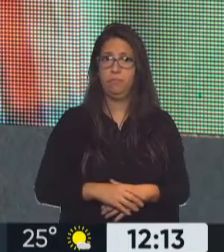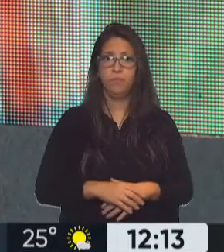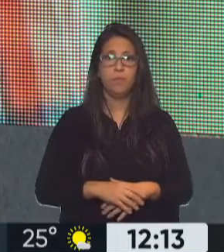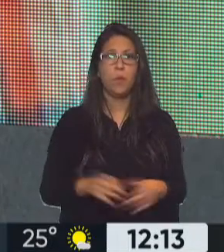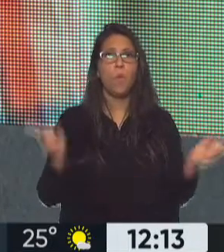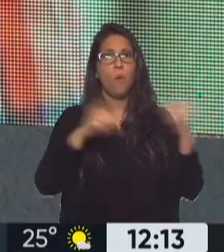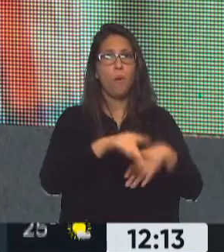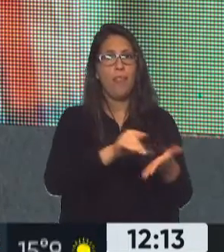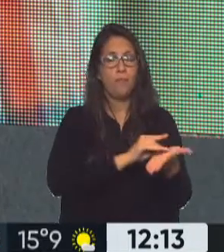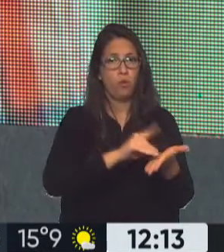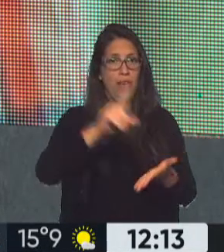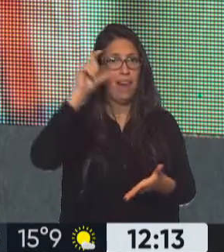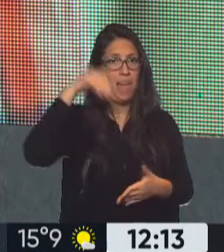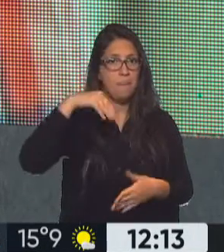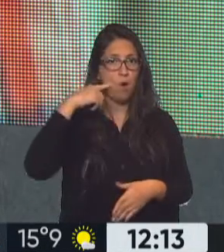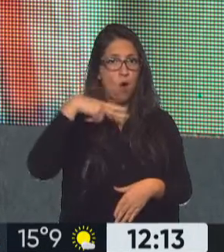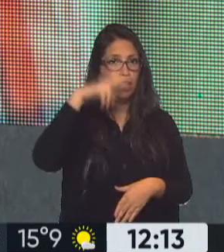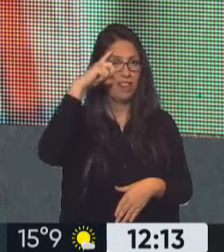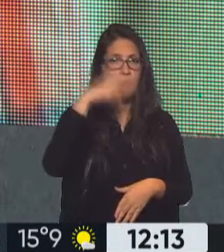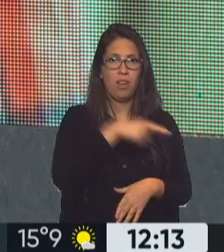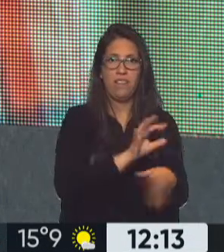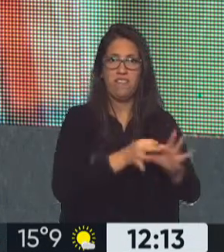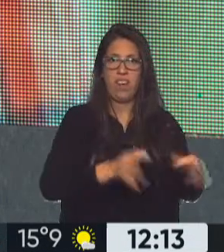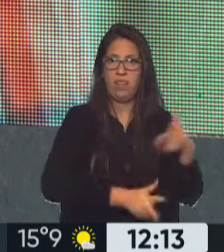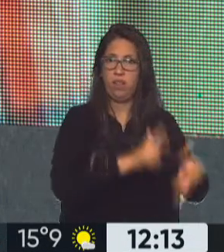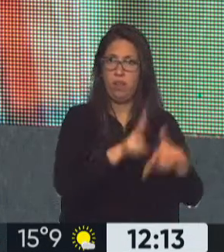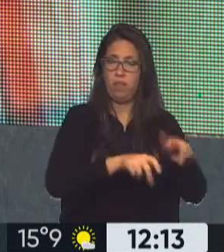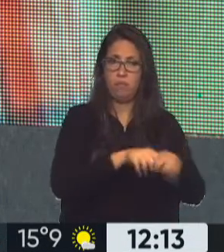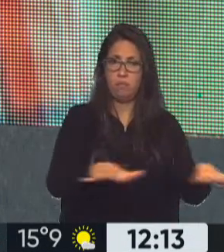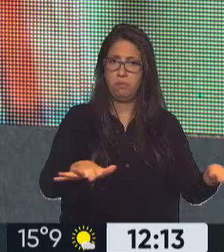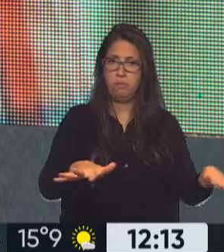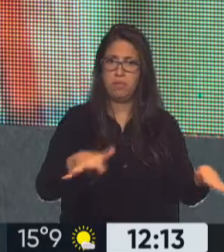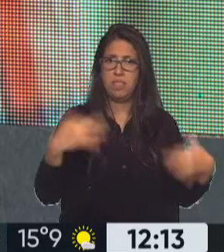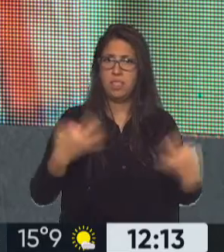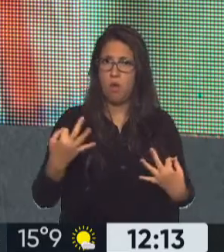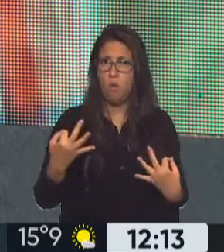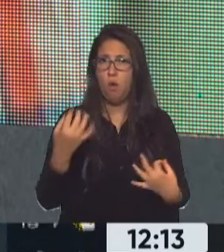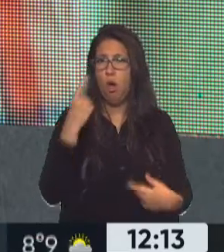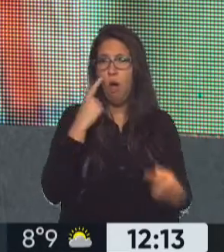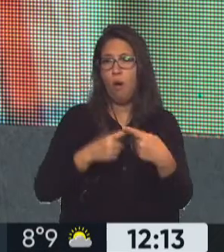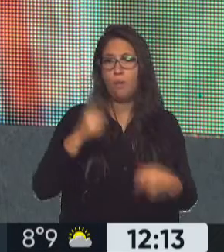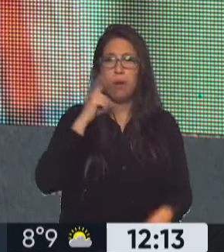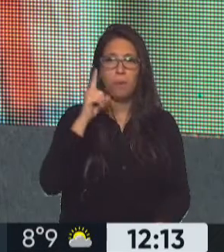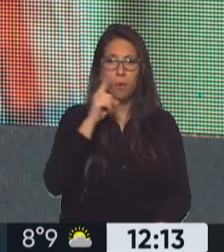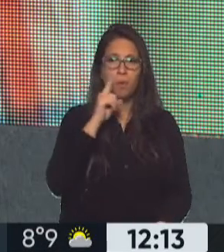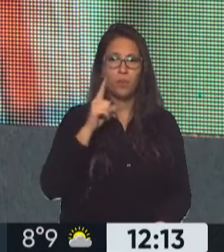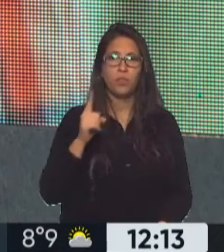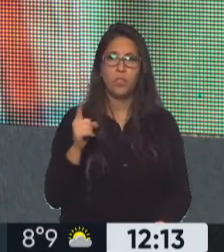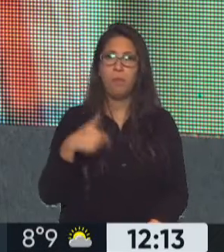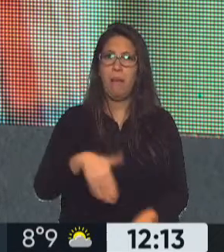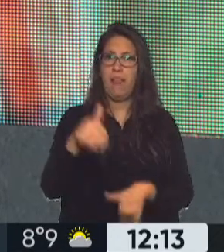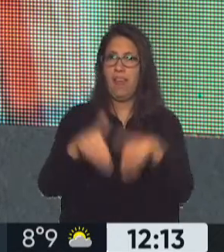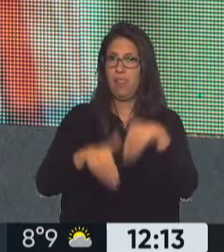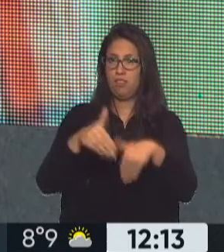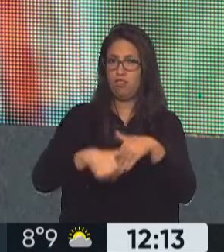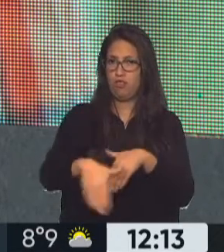diputada Lemoine, porque bueno, es lo que tomó trascendencia y mucho en las últimas horas, probablemente con alguna intención de la estrategia electoral de la Libertad Avanza,